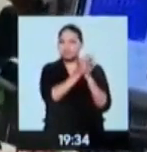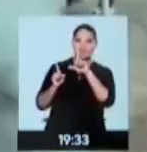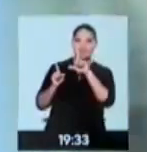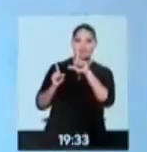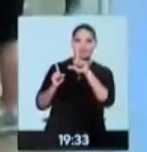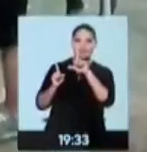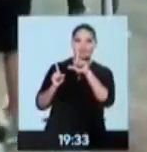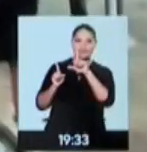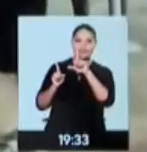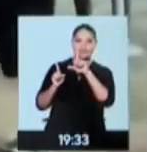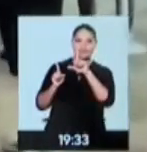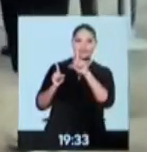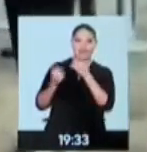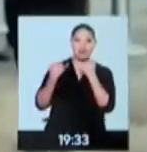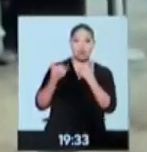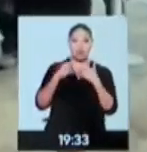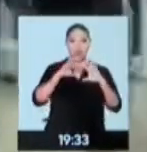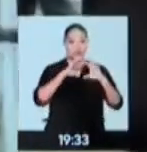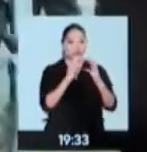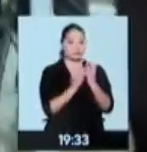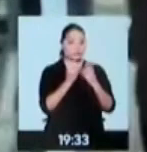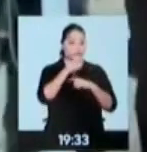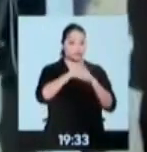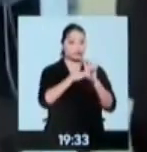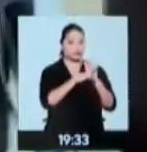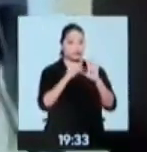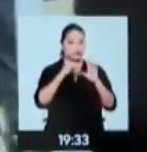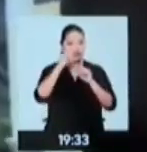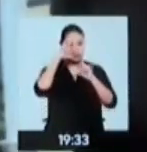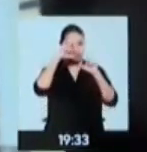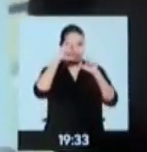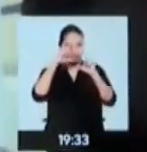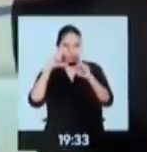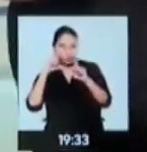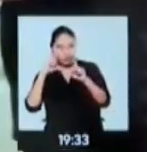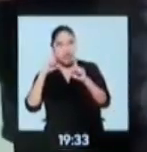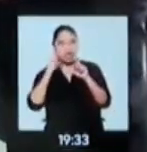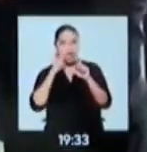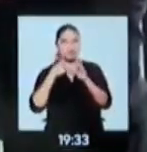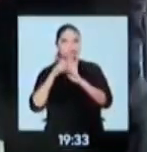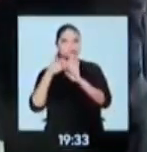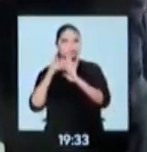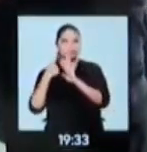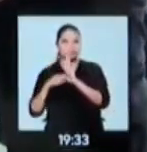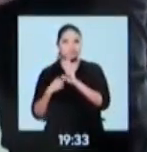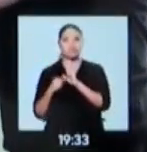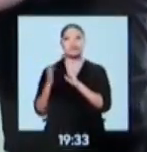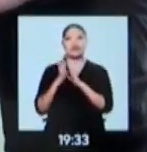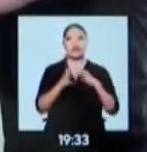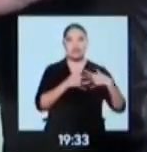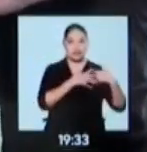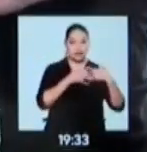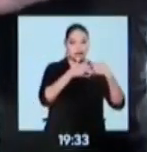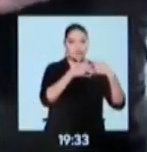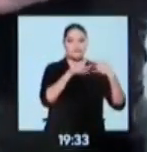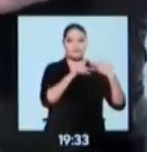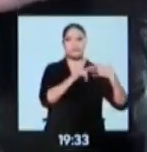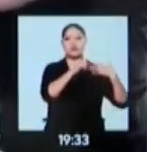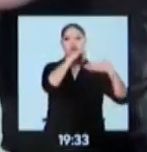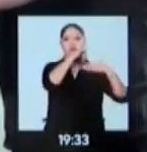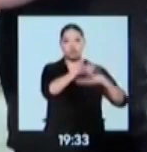¿no? ¿Cómo se hace esa devolución? A ver, ¿qué dice la expertise, la ejecutoria de Carlos